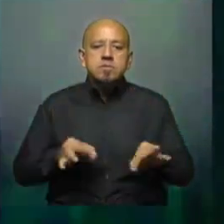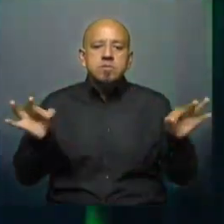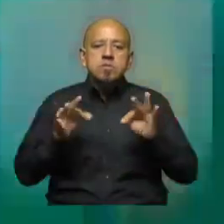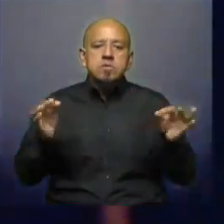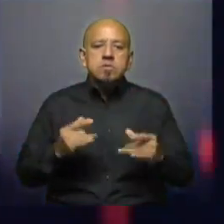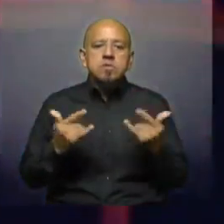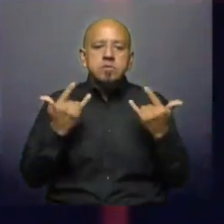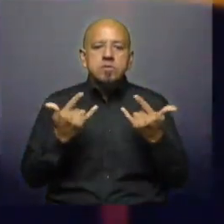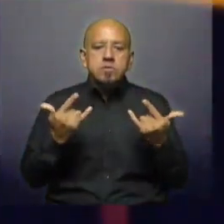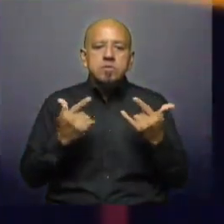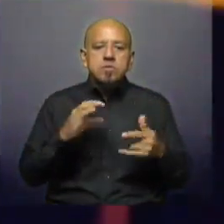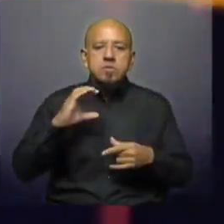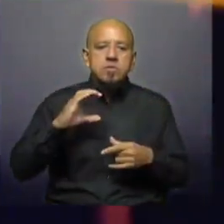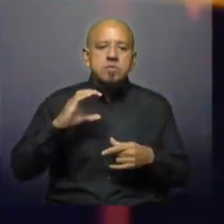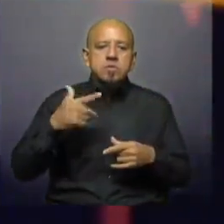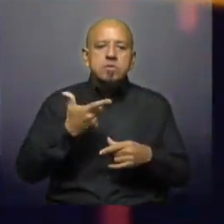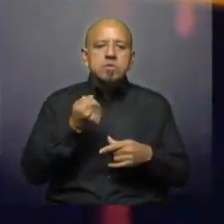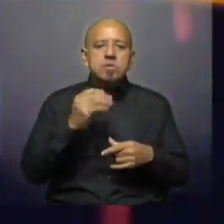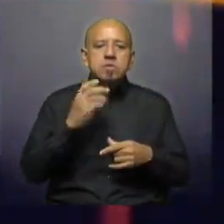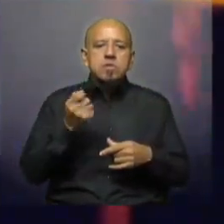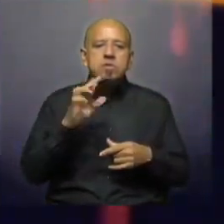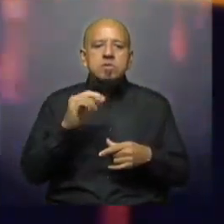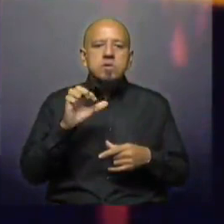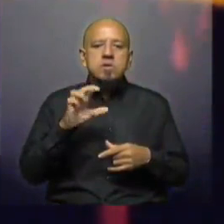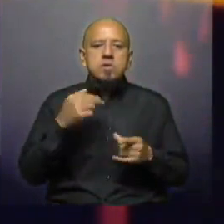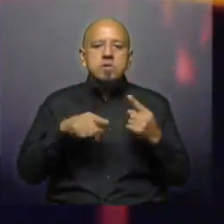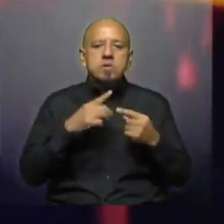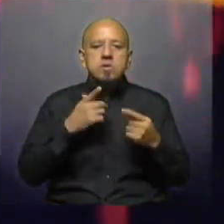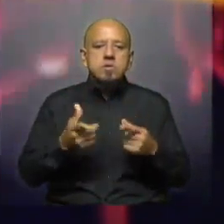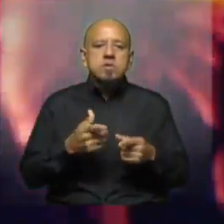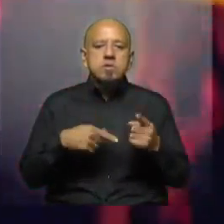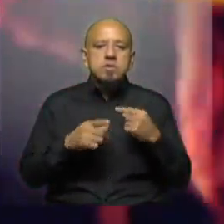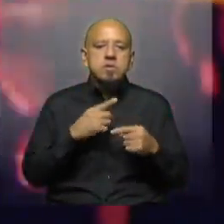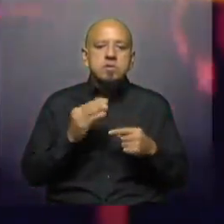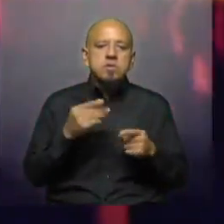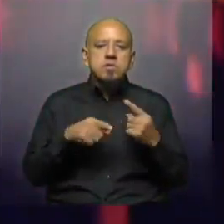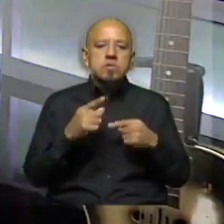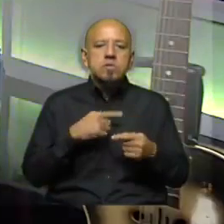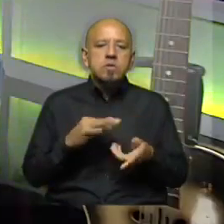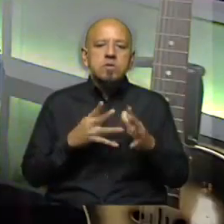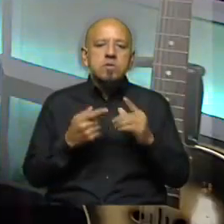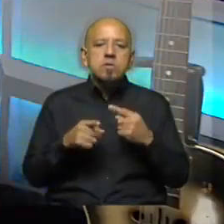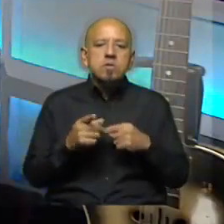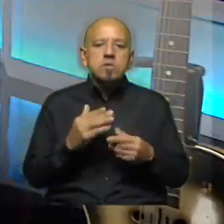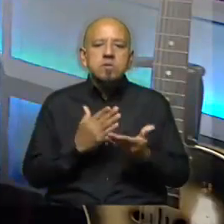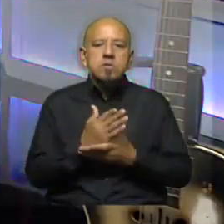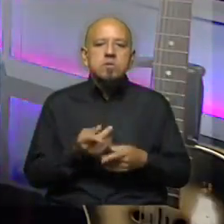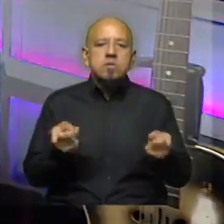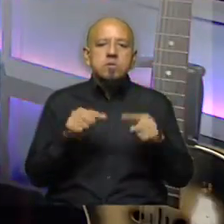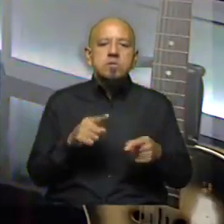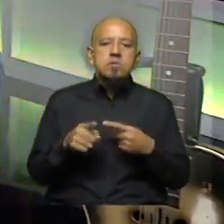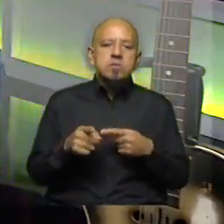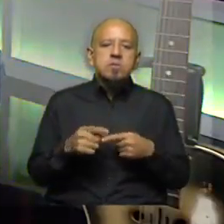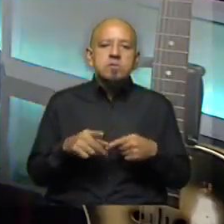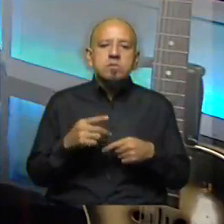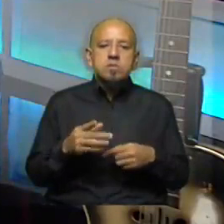a la chacarera al malambo, al tango, al vals y al acústico total, como este formato. Y siempre volvemos al eléctrico y